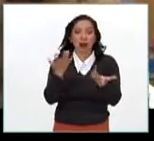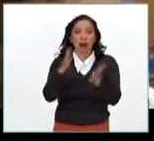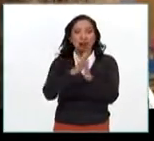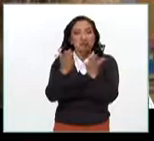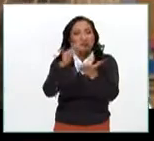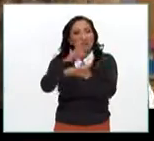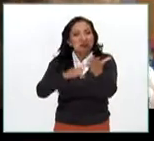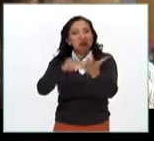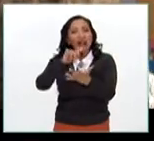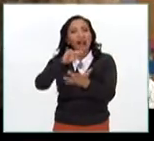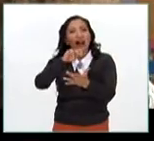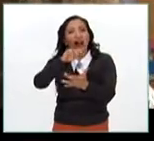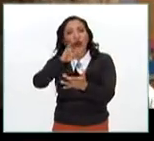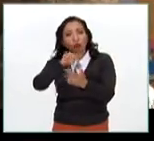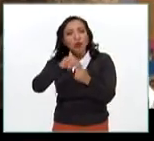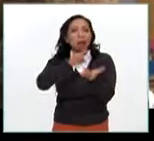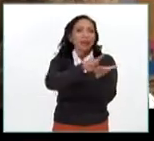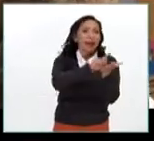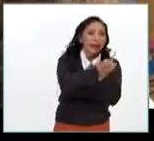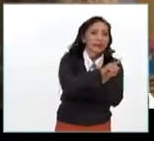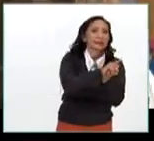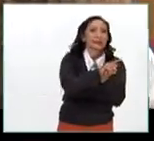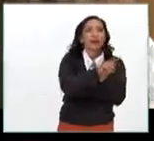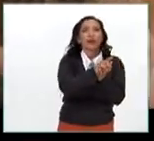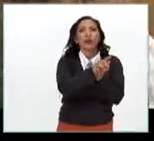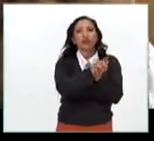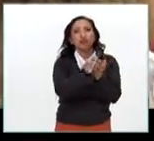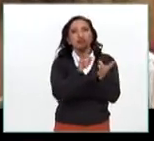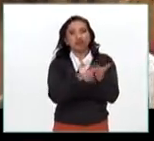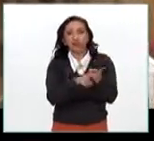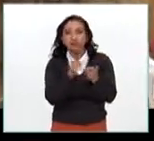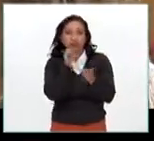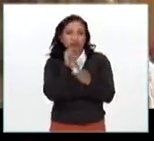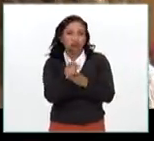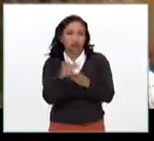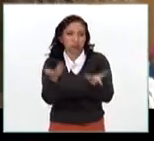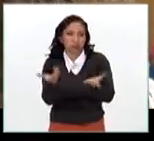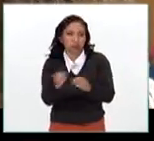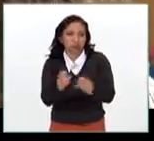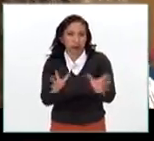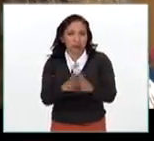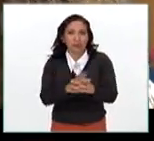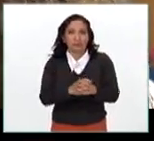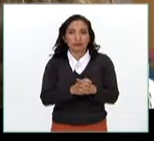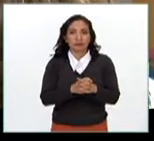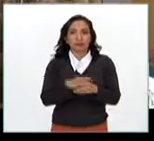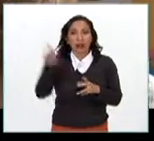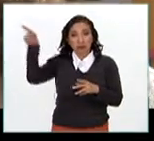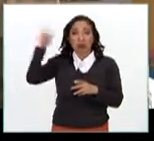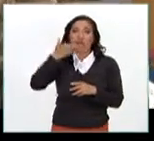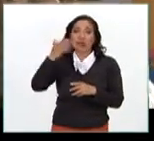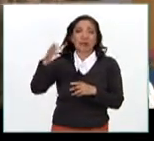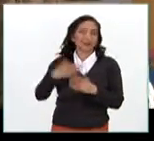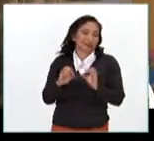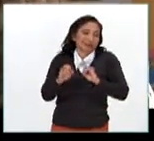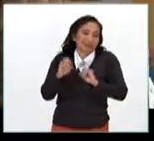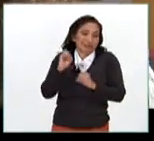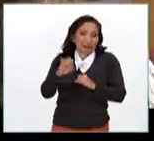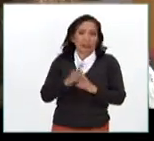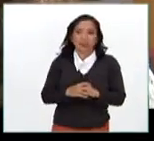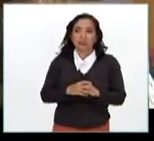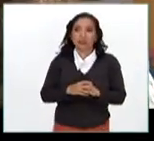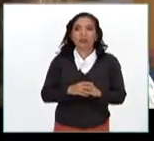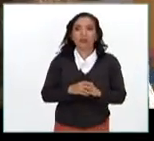Y literatura también vendemos derechos, eso bueno, es obviamente Sí. supongo que ya circula bien. Sí, por